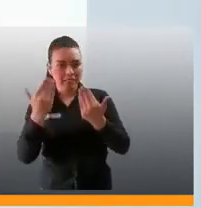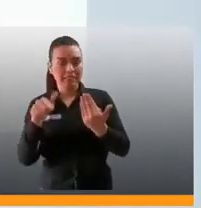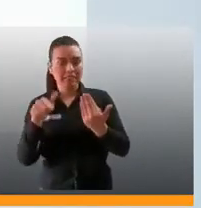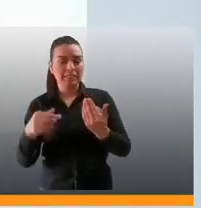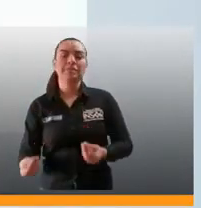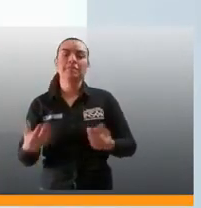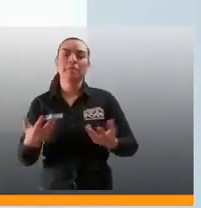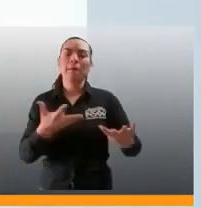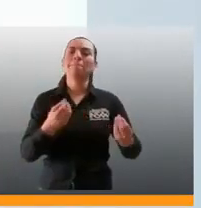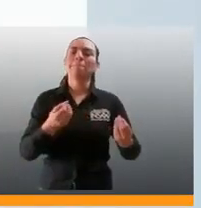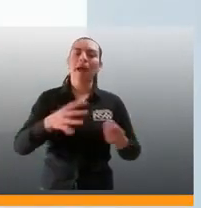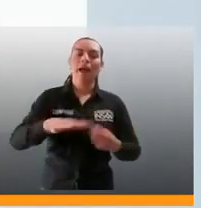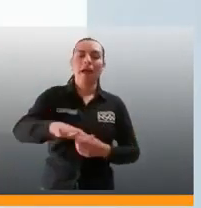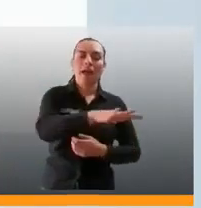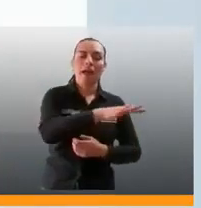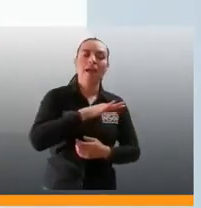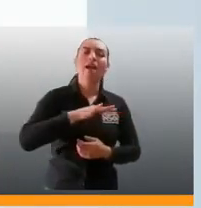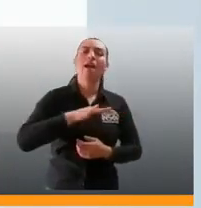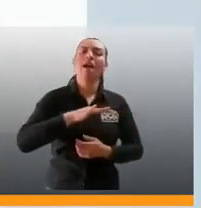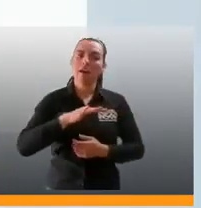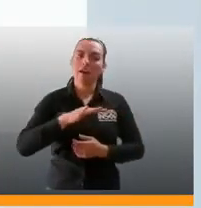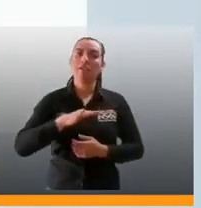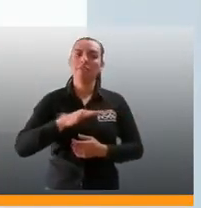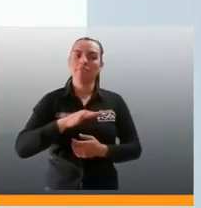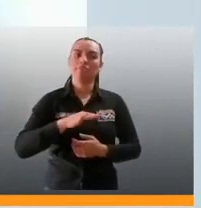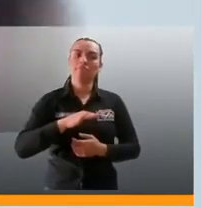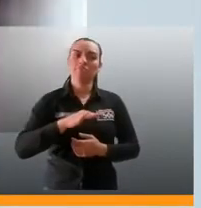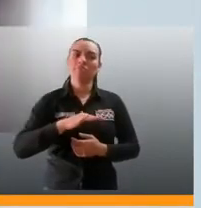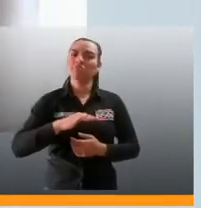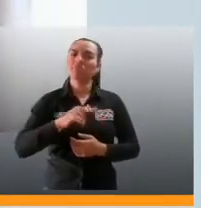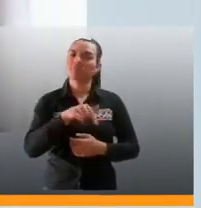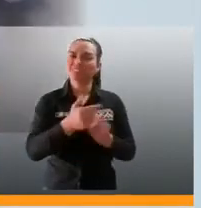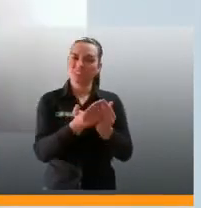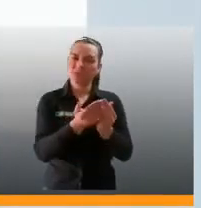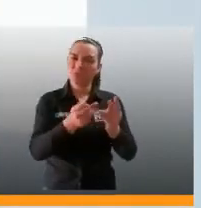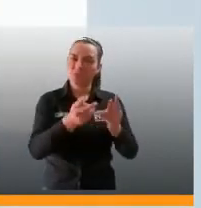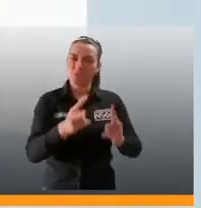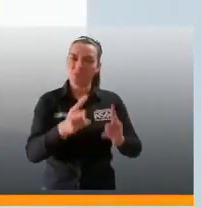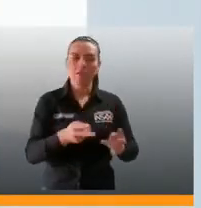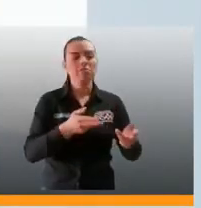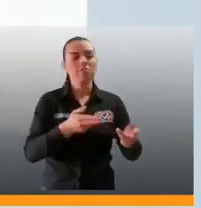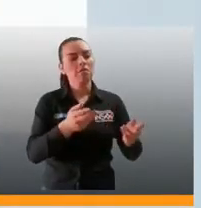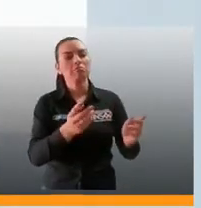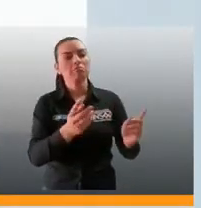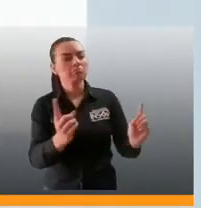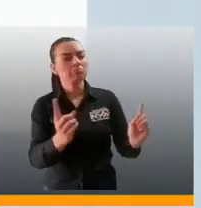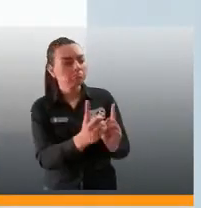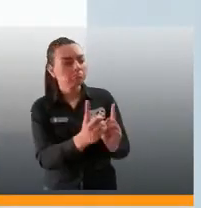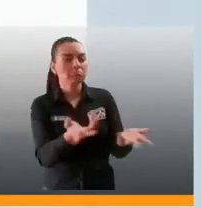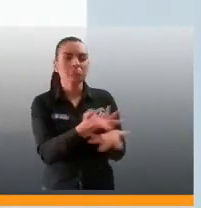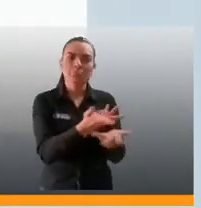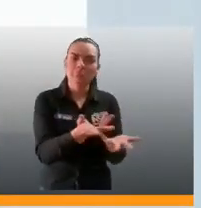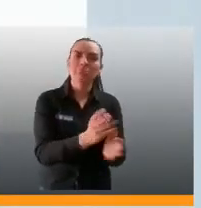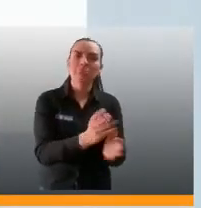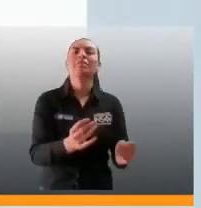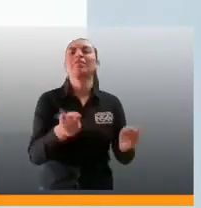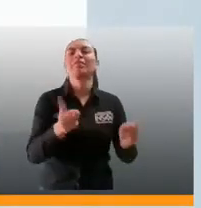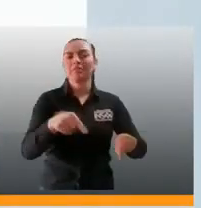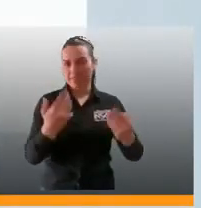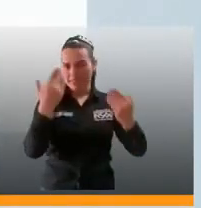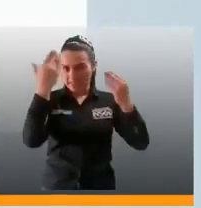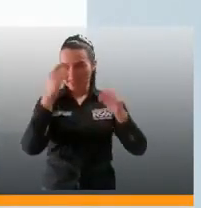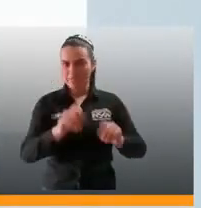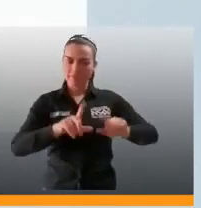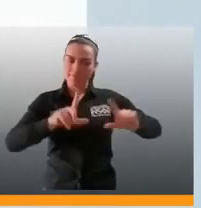esa interacción de los estudiantes en estos espacios sincrónicos. Por